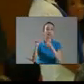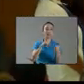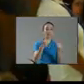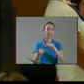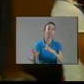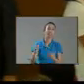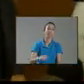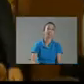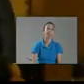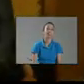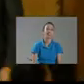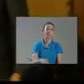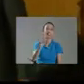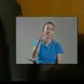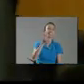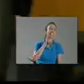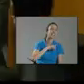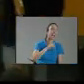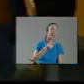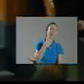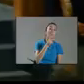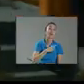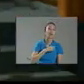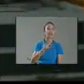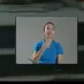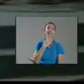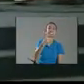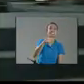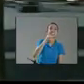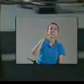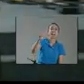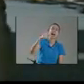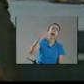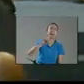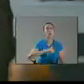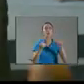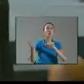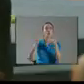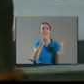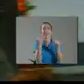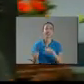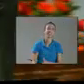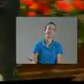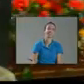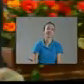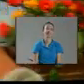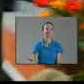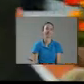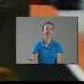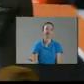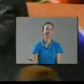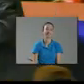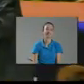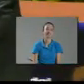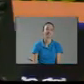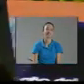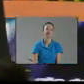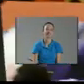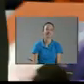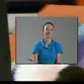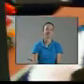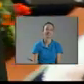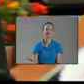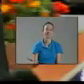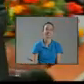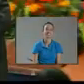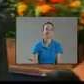Y viene y empezó a llegar, apóstol, ¿sabe qué? Con el terremoto que tuvimos se le cayó la casa al hermano. El apóstol, ¿sabe